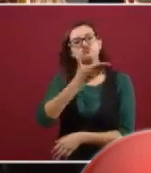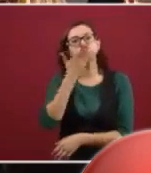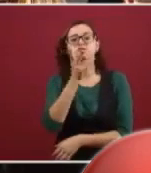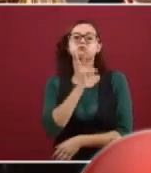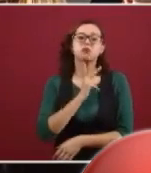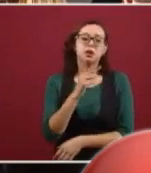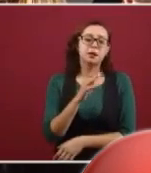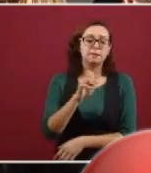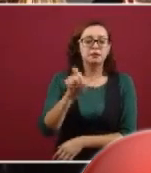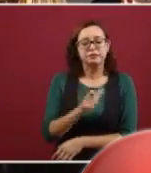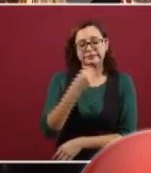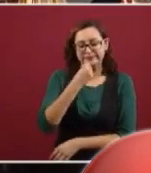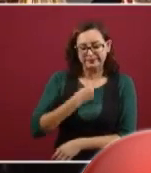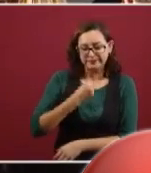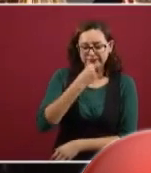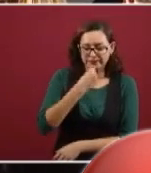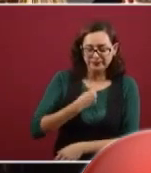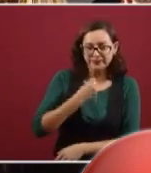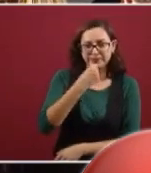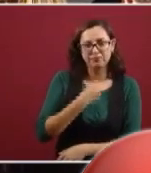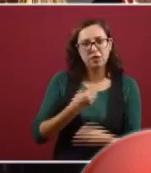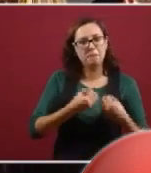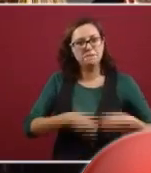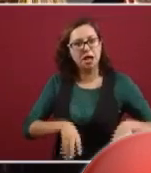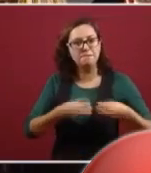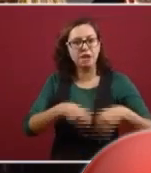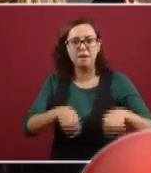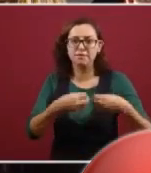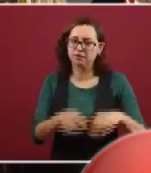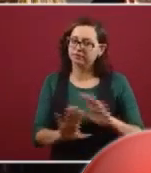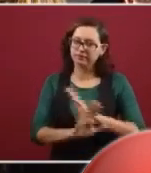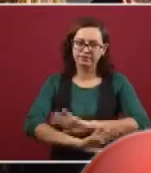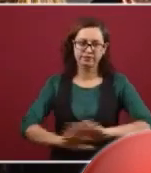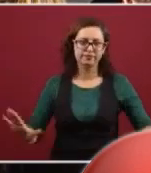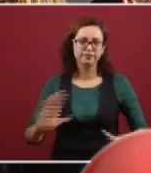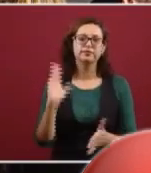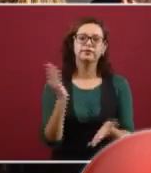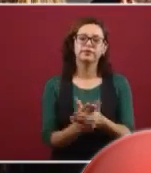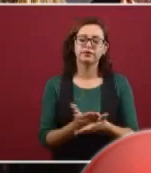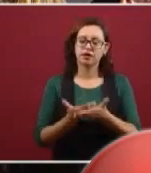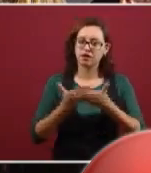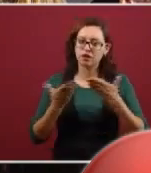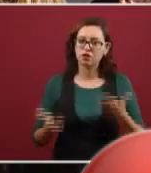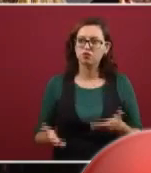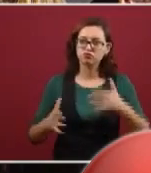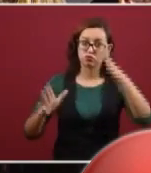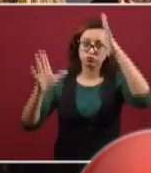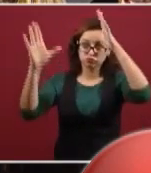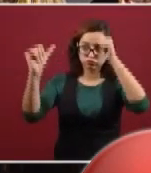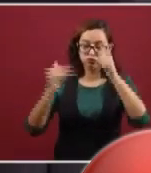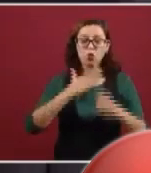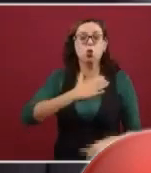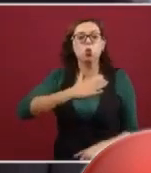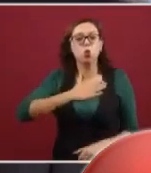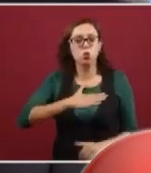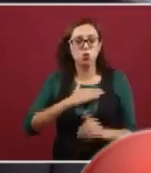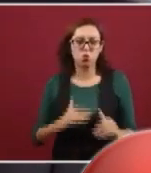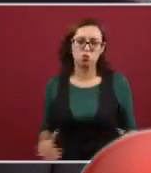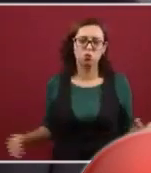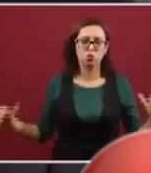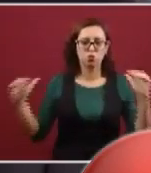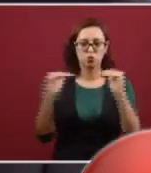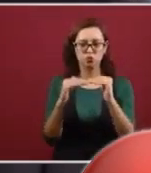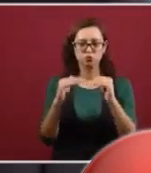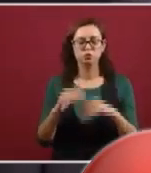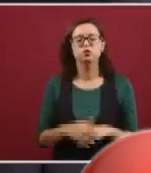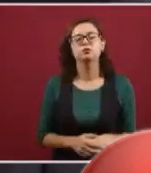perdiendo. Para hacer más eficiente la operación, tanto de los recursos materiales como humanos